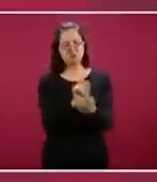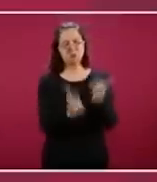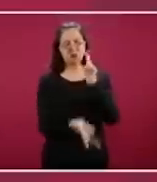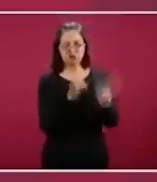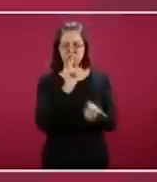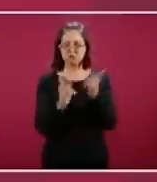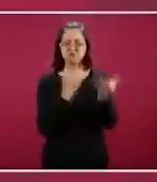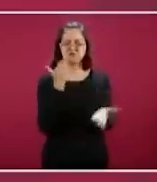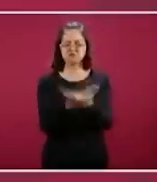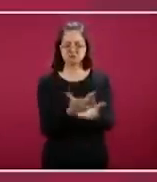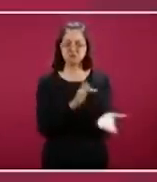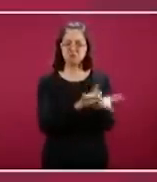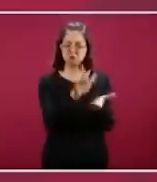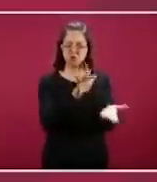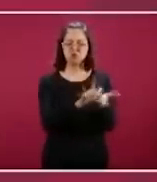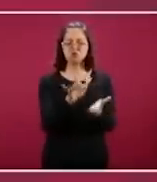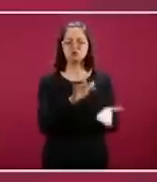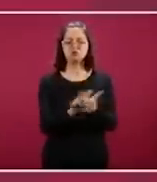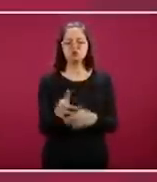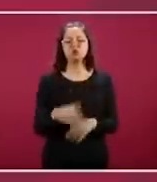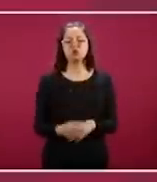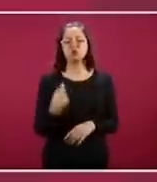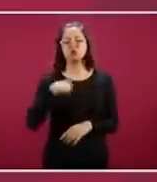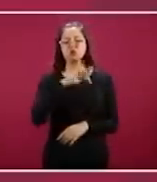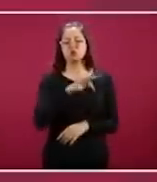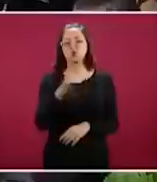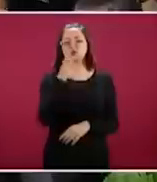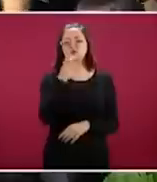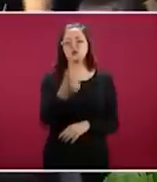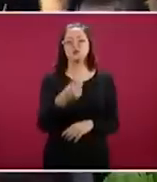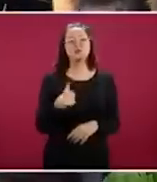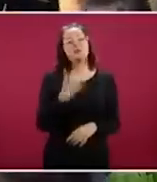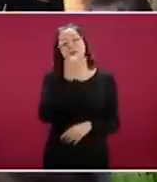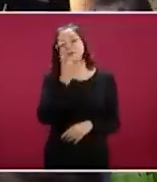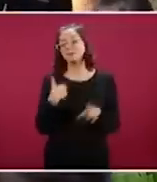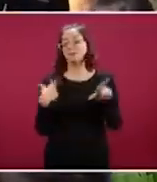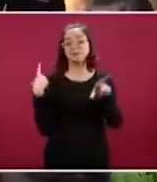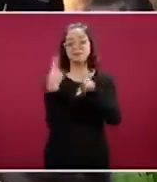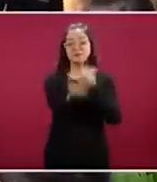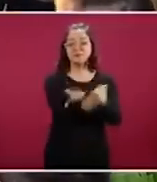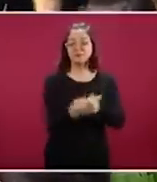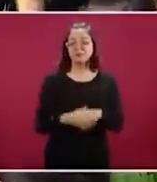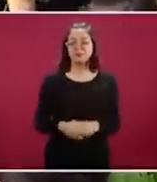estás planteando. ¿Sí? Eso es lo que puedo comentar. Me tengo que ir.